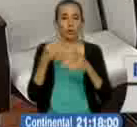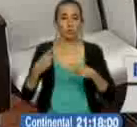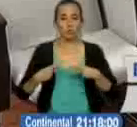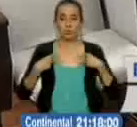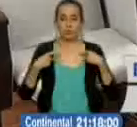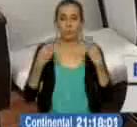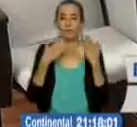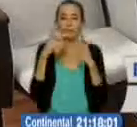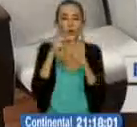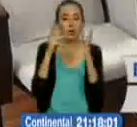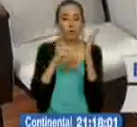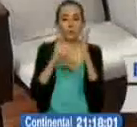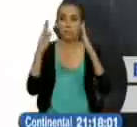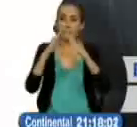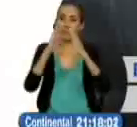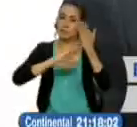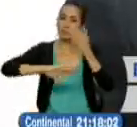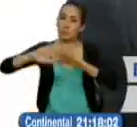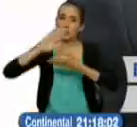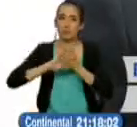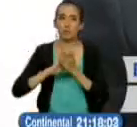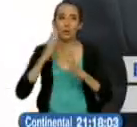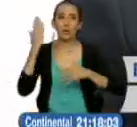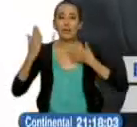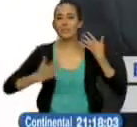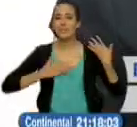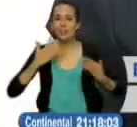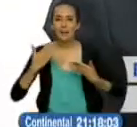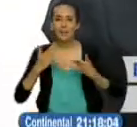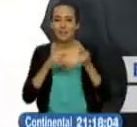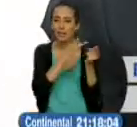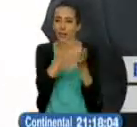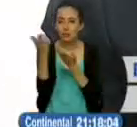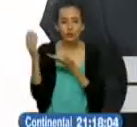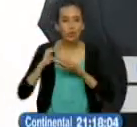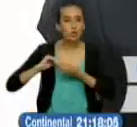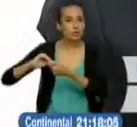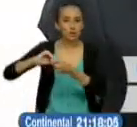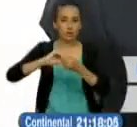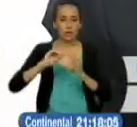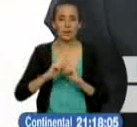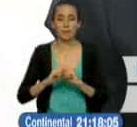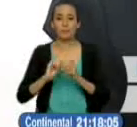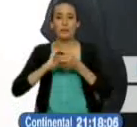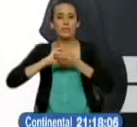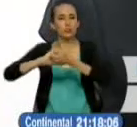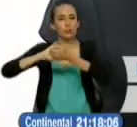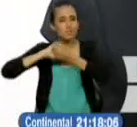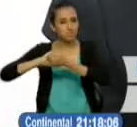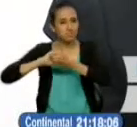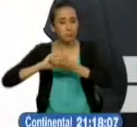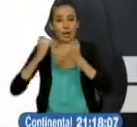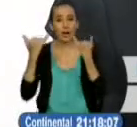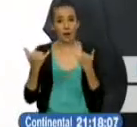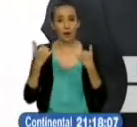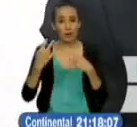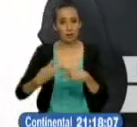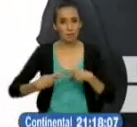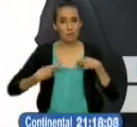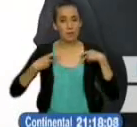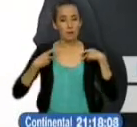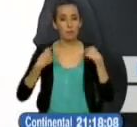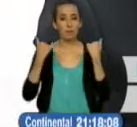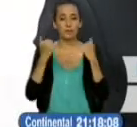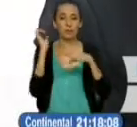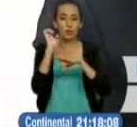componentes como el programa Casa para Todos. Esa alegría, esa solidaridad, pero sobre todo ese compañerismo que vamos a vivir los